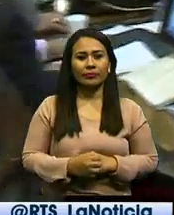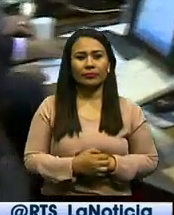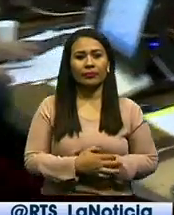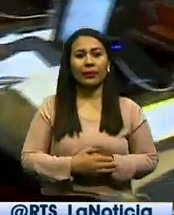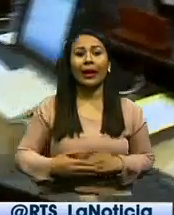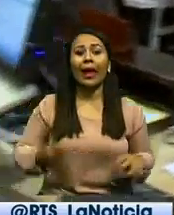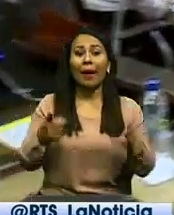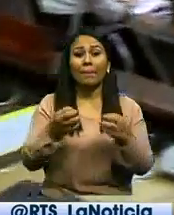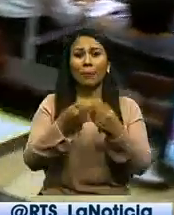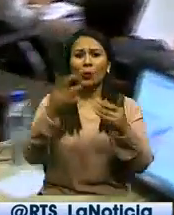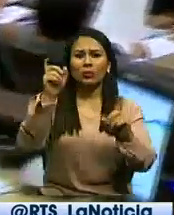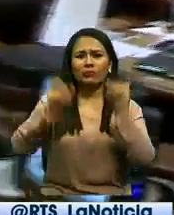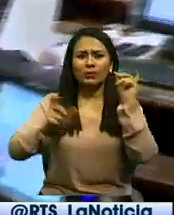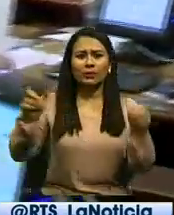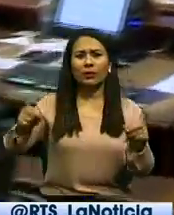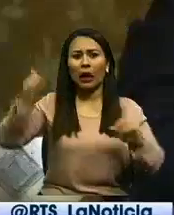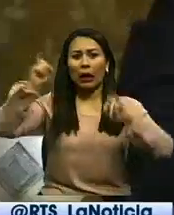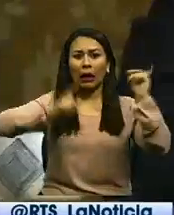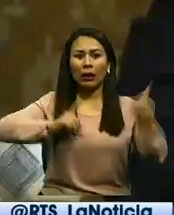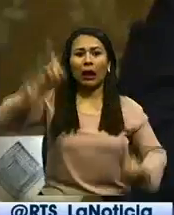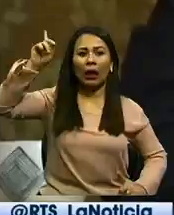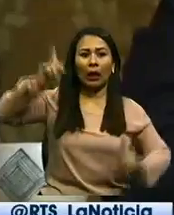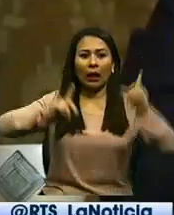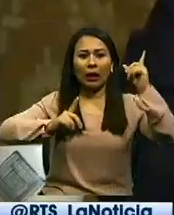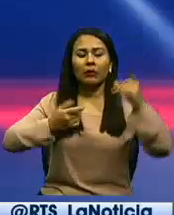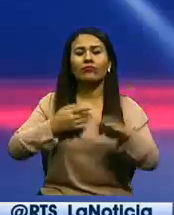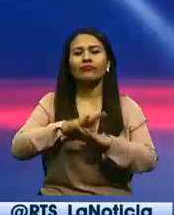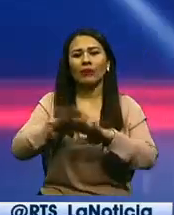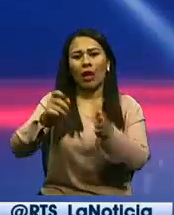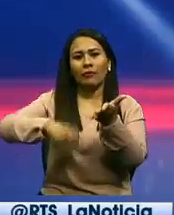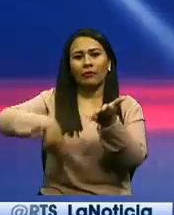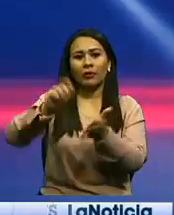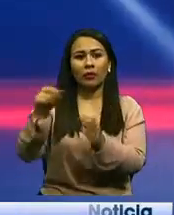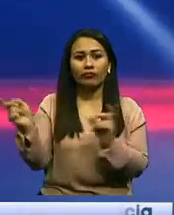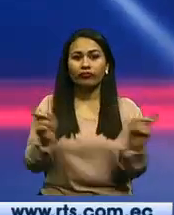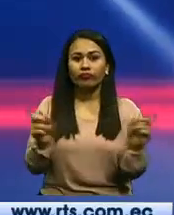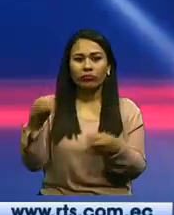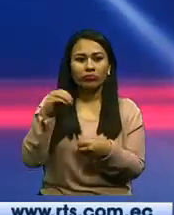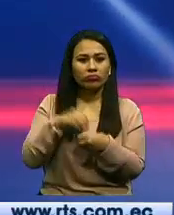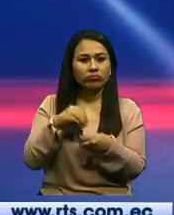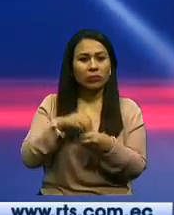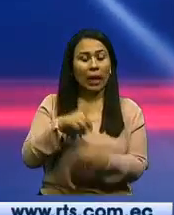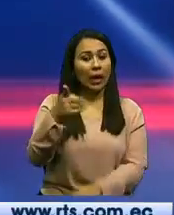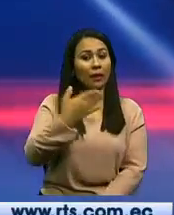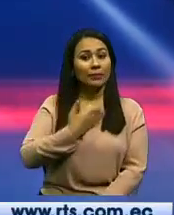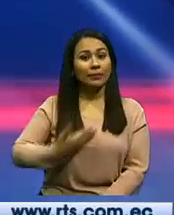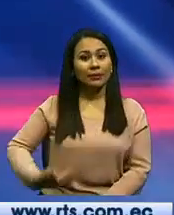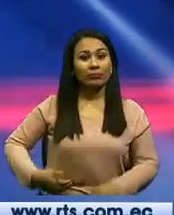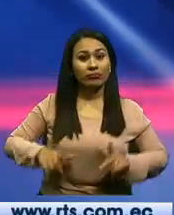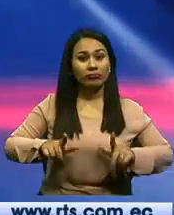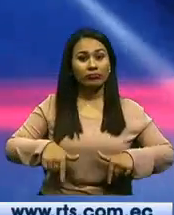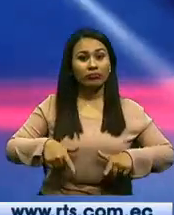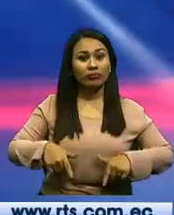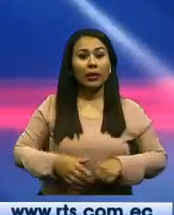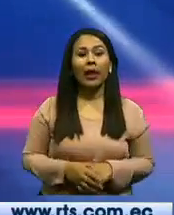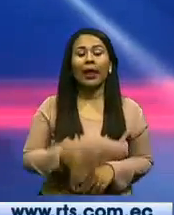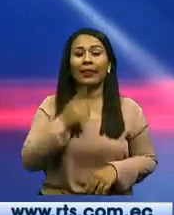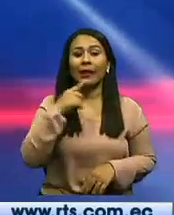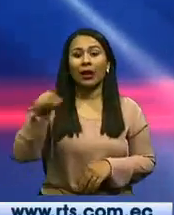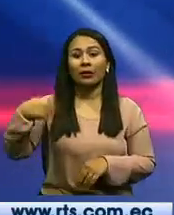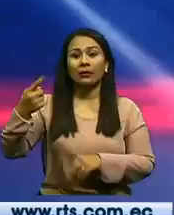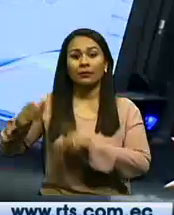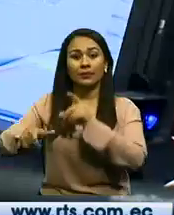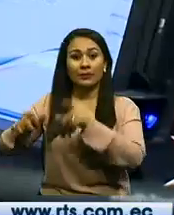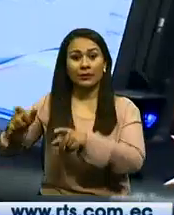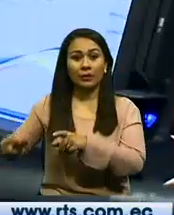Múltiples reacciones se registran en la Asamblea tras la firma del decreto de austeridad por parte del presidente de la República. En la oposición dicen estar de